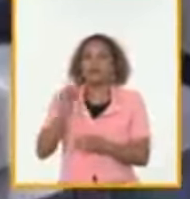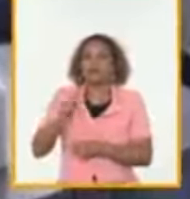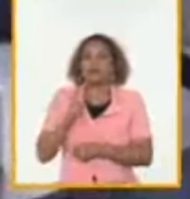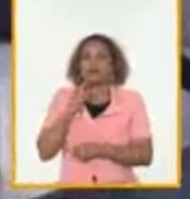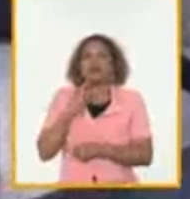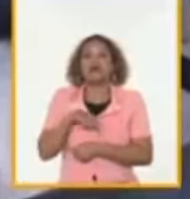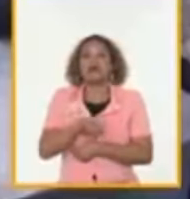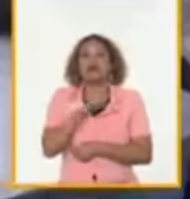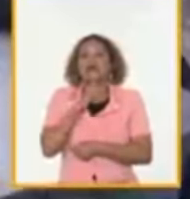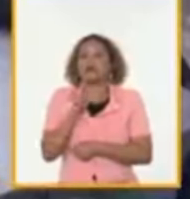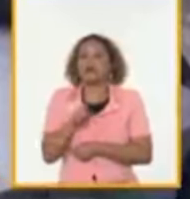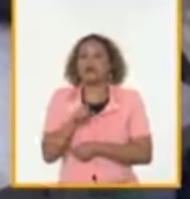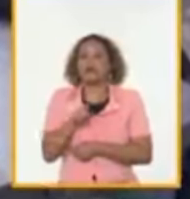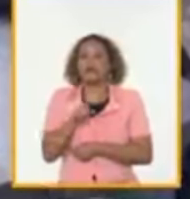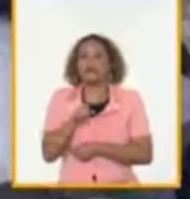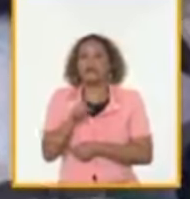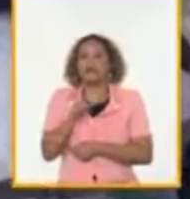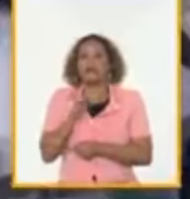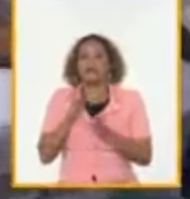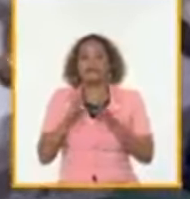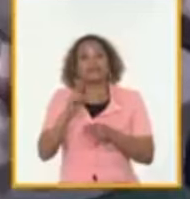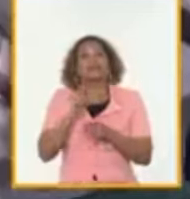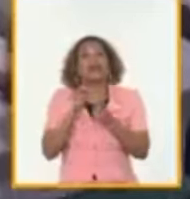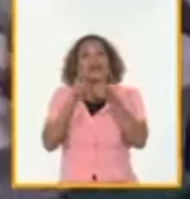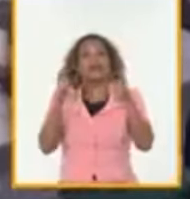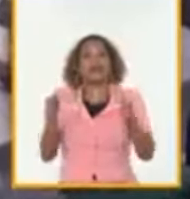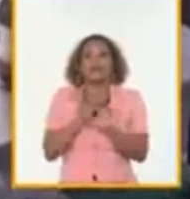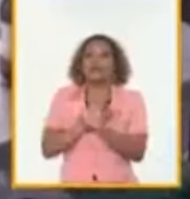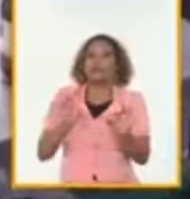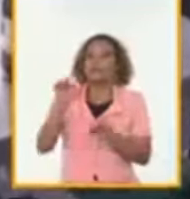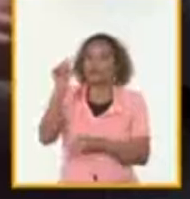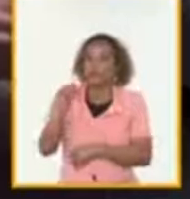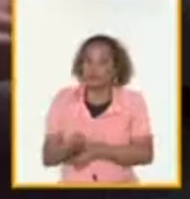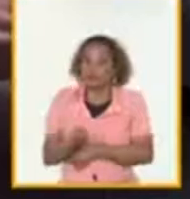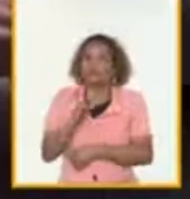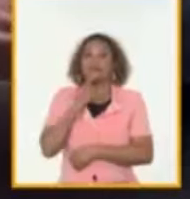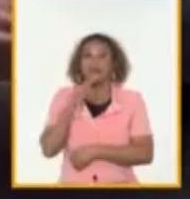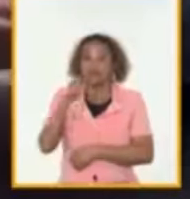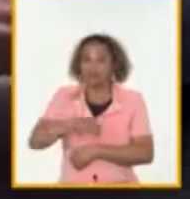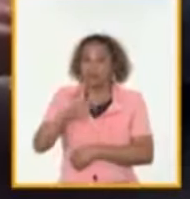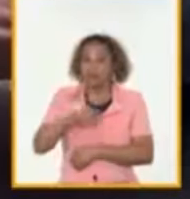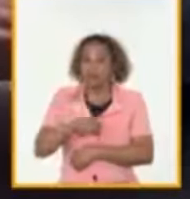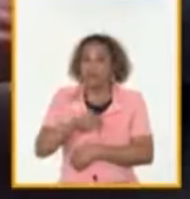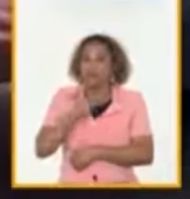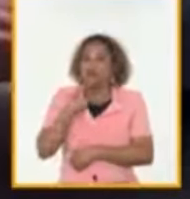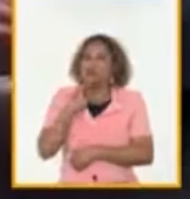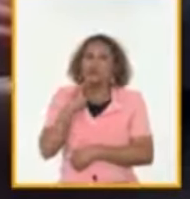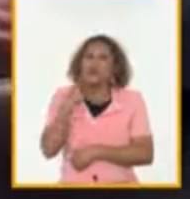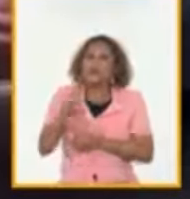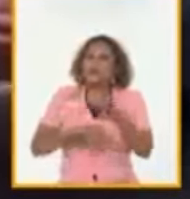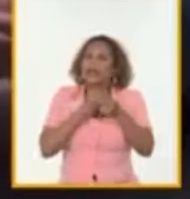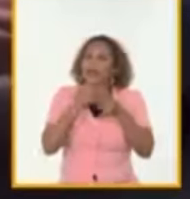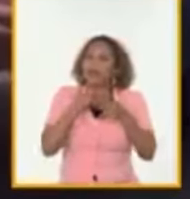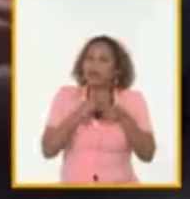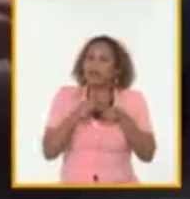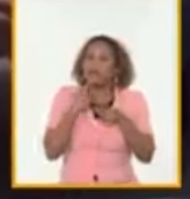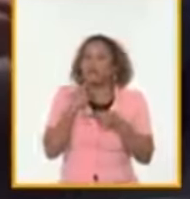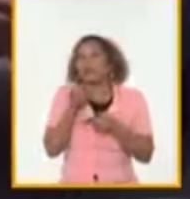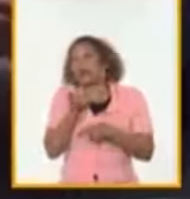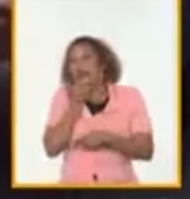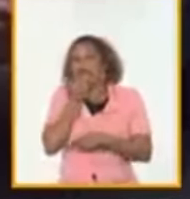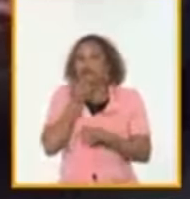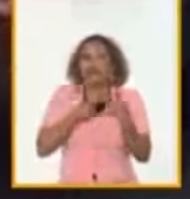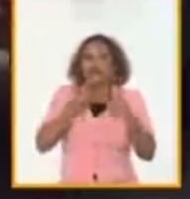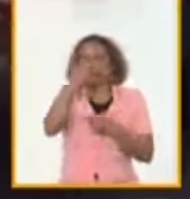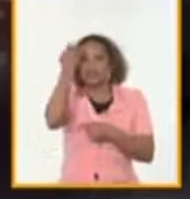del sector de la salud aquí tenemos grandes especialistas como usted decía que no menciono ninguno para no fallar y omitir